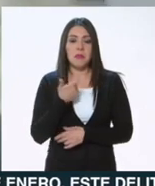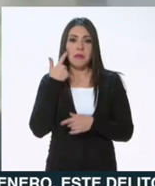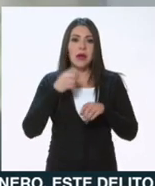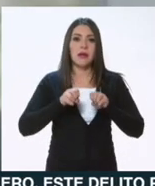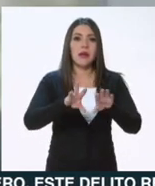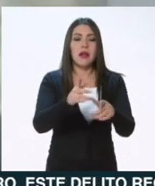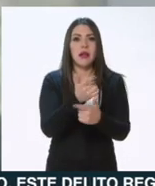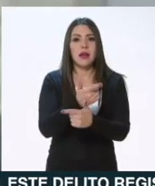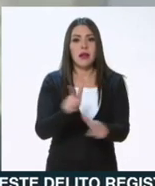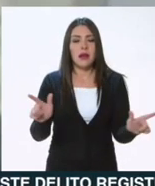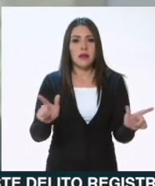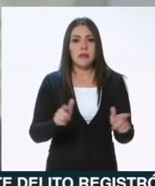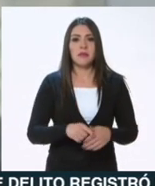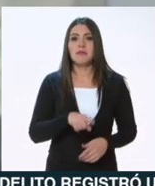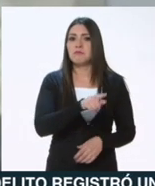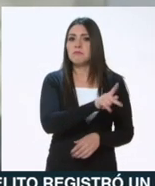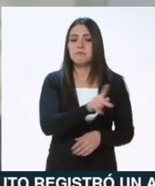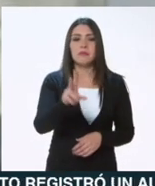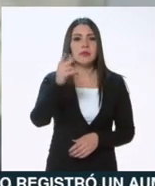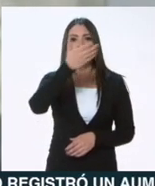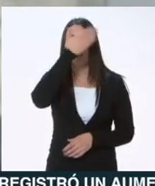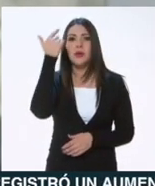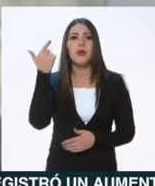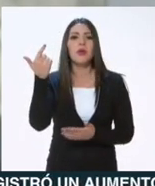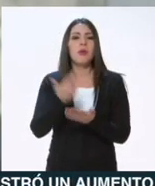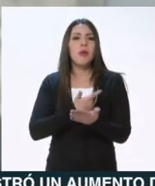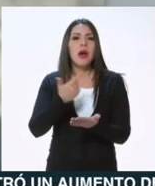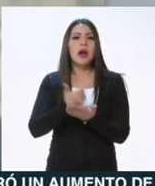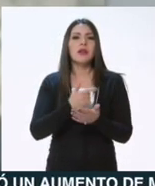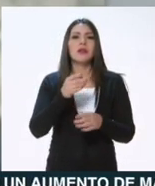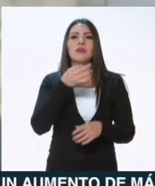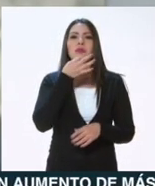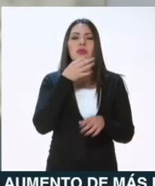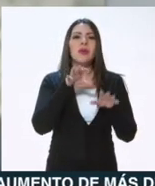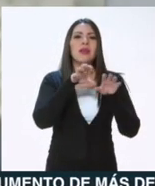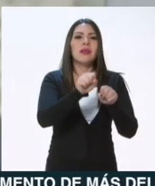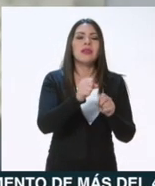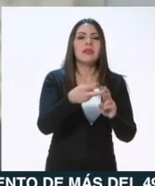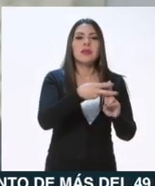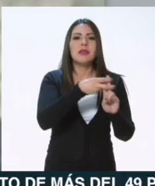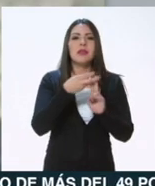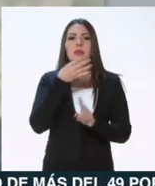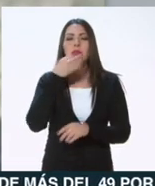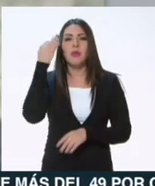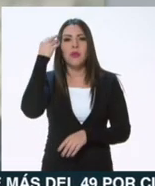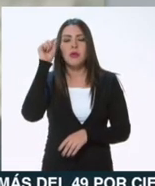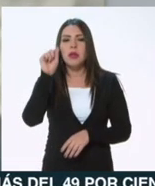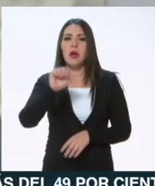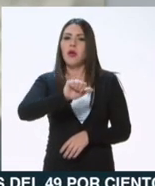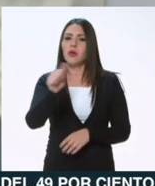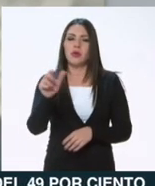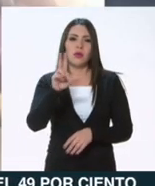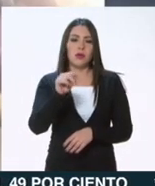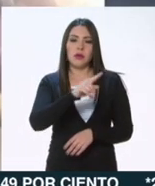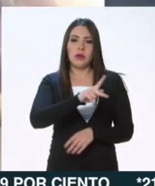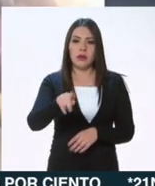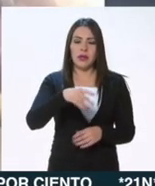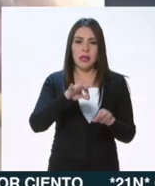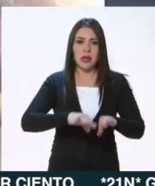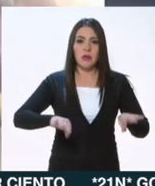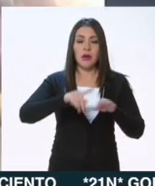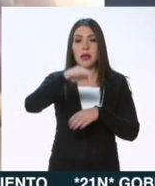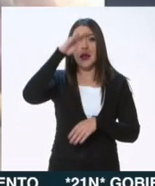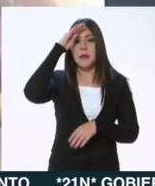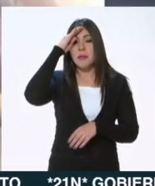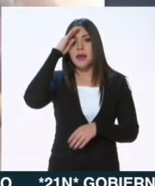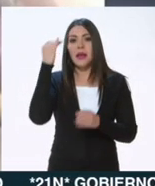persona. Nosotros no contabilizamos los secuestros express ni de otro tipo. Esto es importante para que no piensen que también